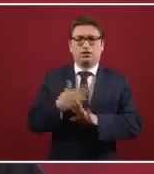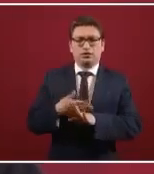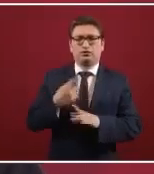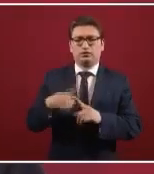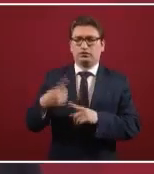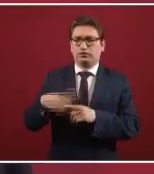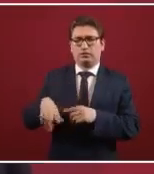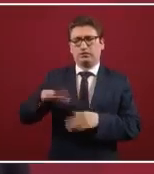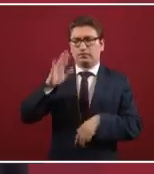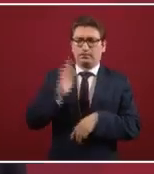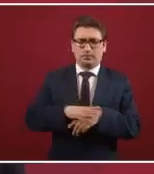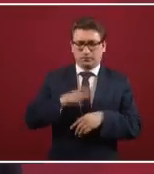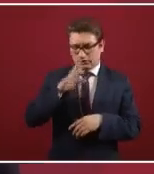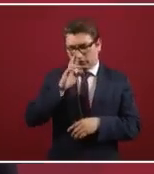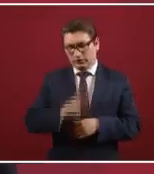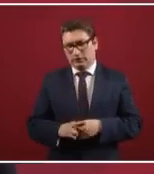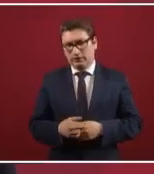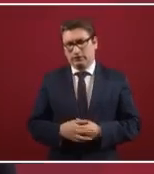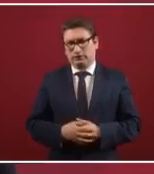respeto